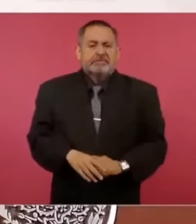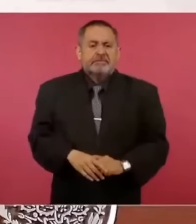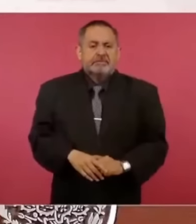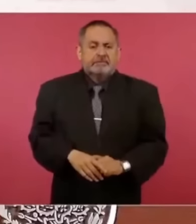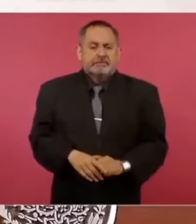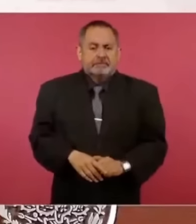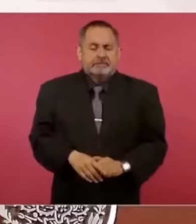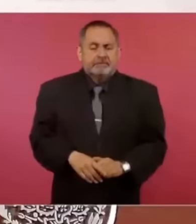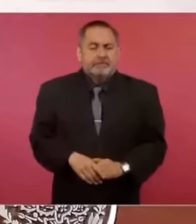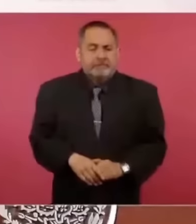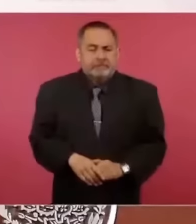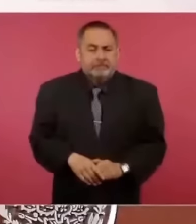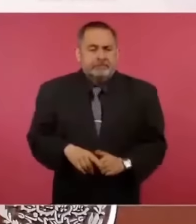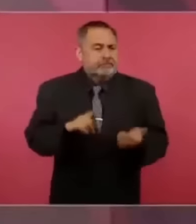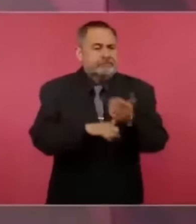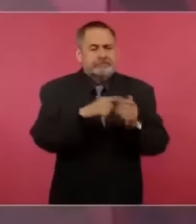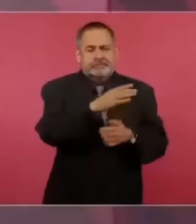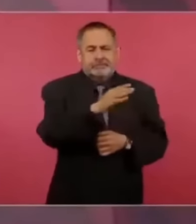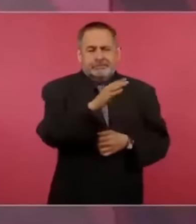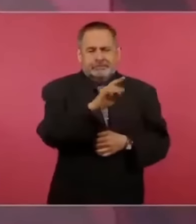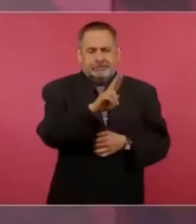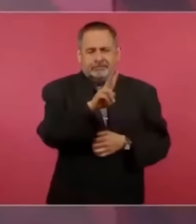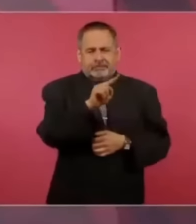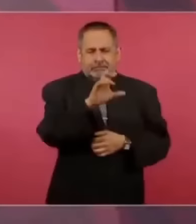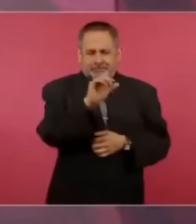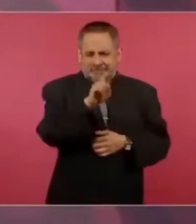con lo de Vulcan,